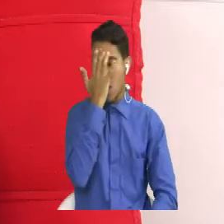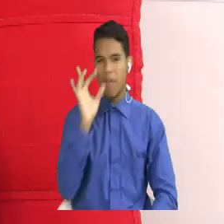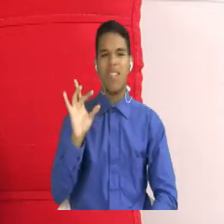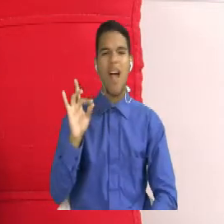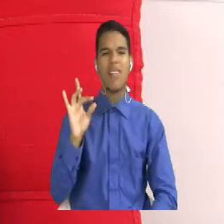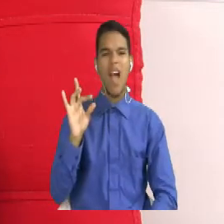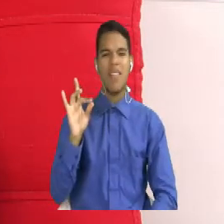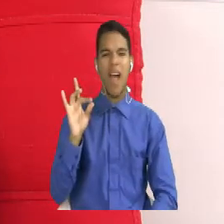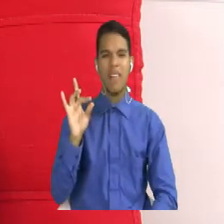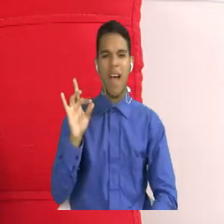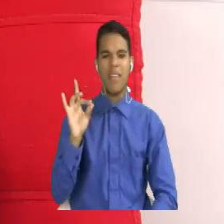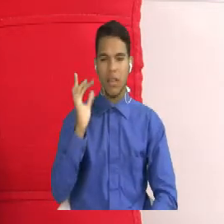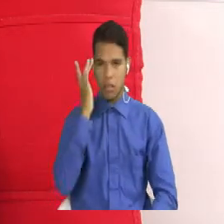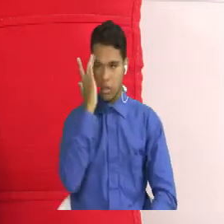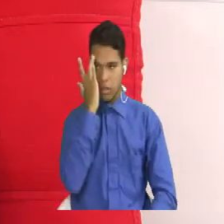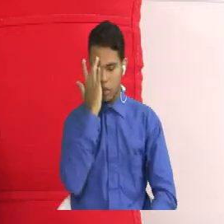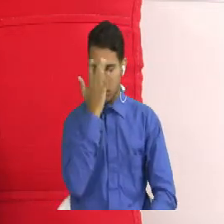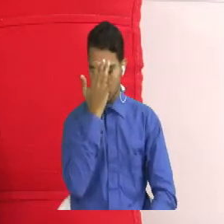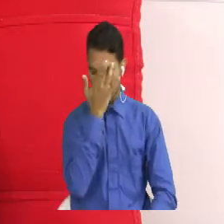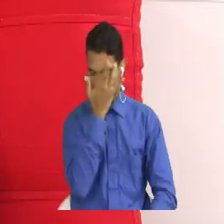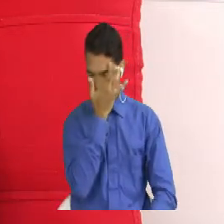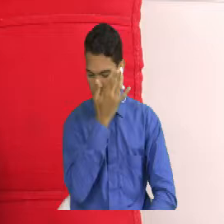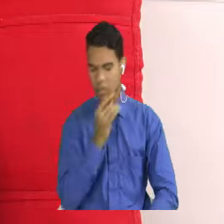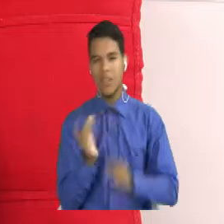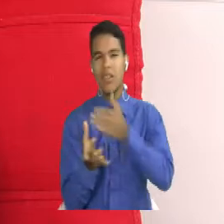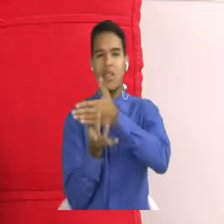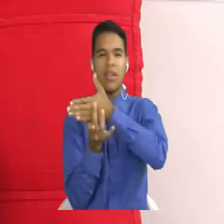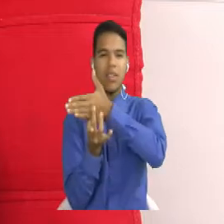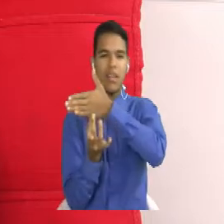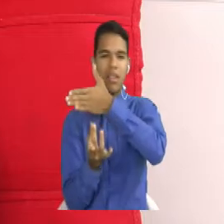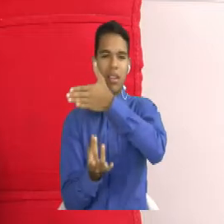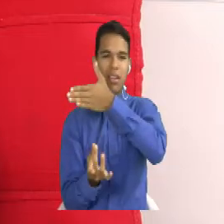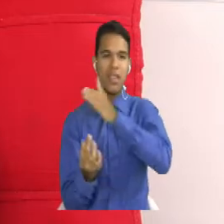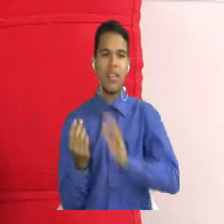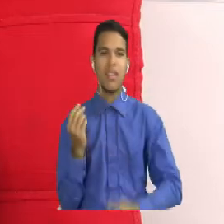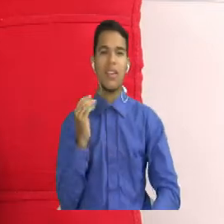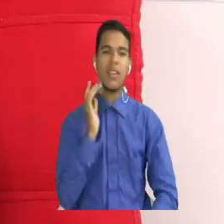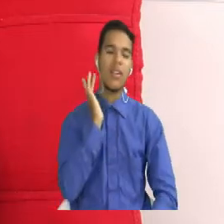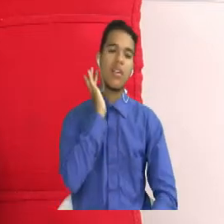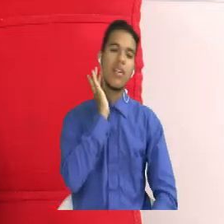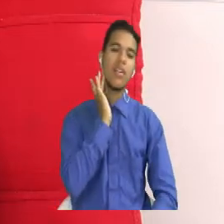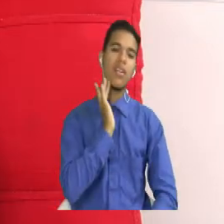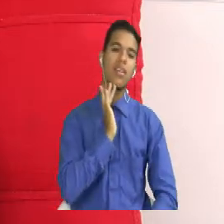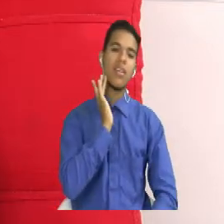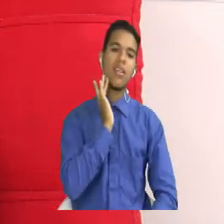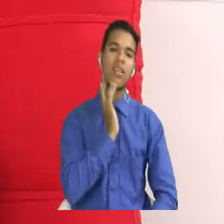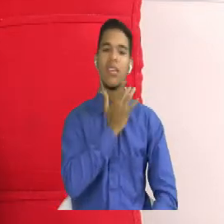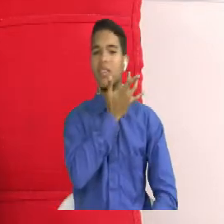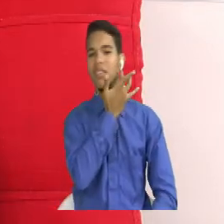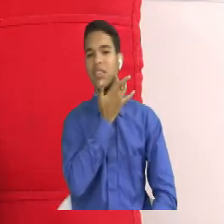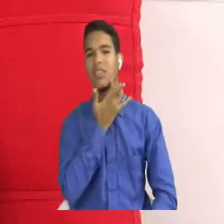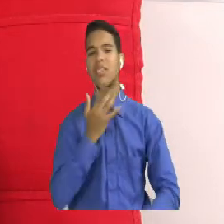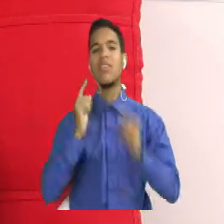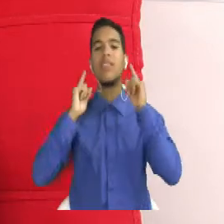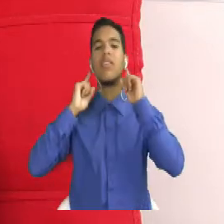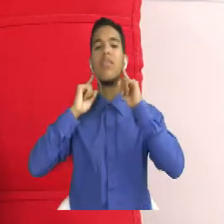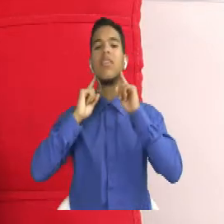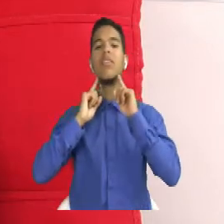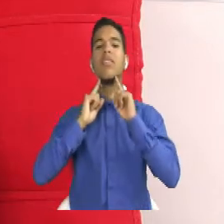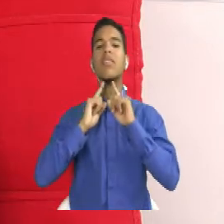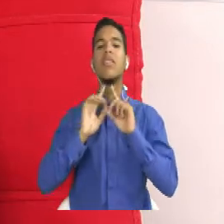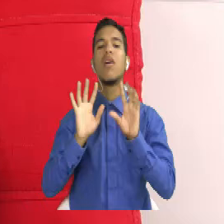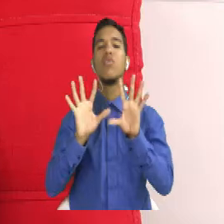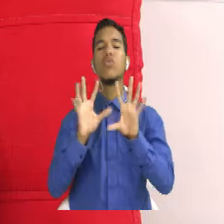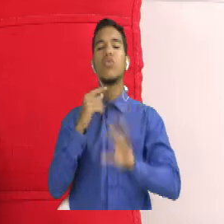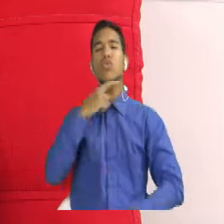ahí están produciendo más grasa. Tóquenla en la parte del óvalo, por lo general tiende a ser un poco más reseca, ¿sí? En la